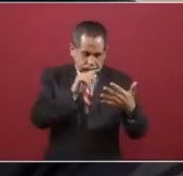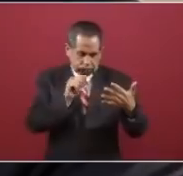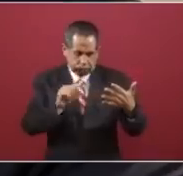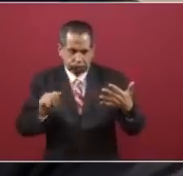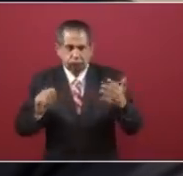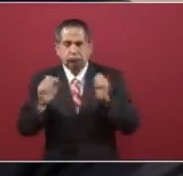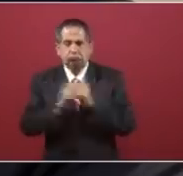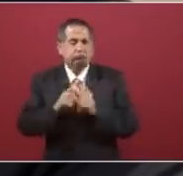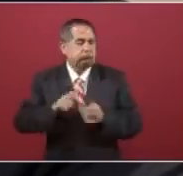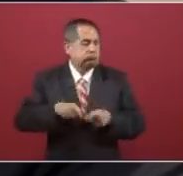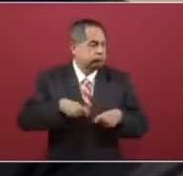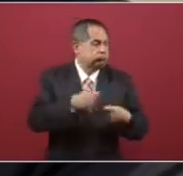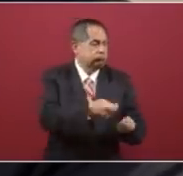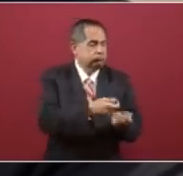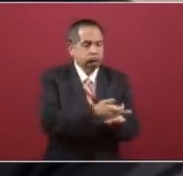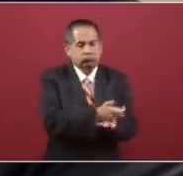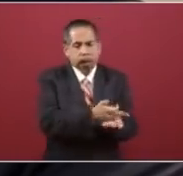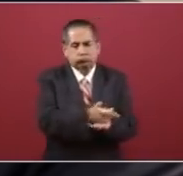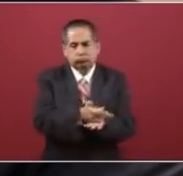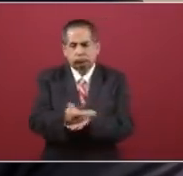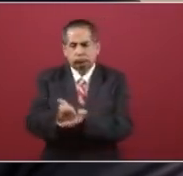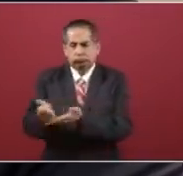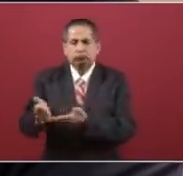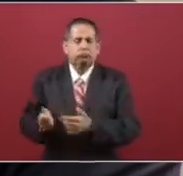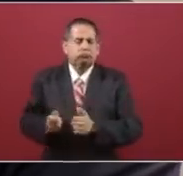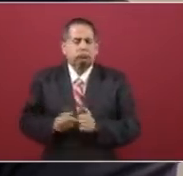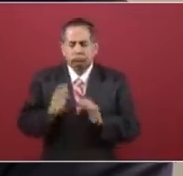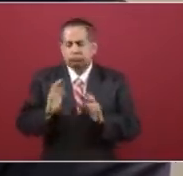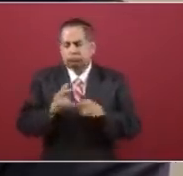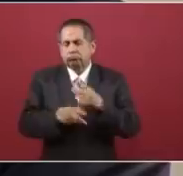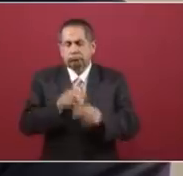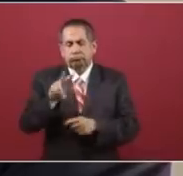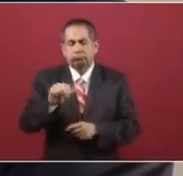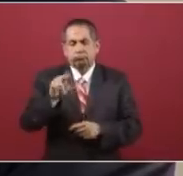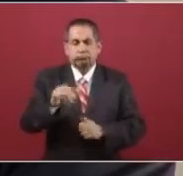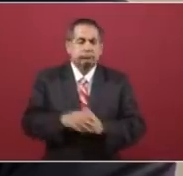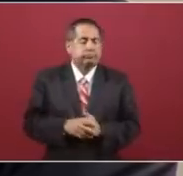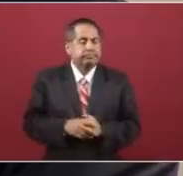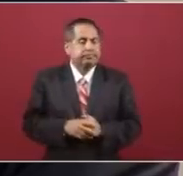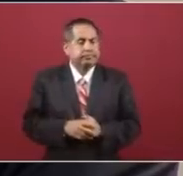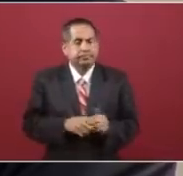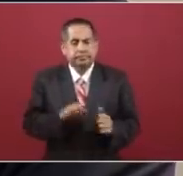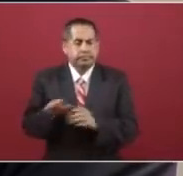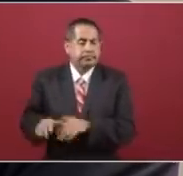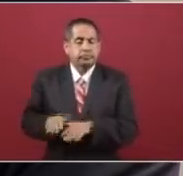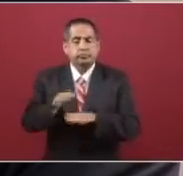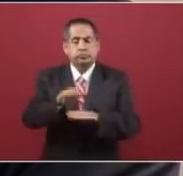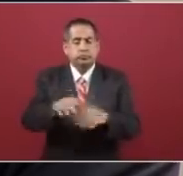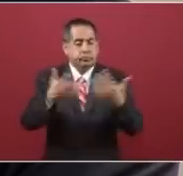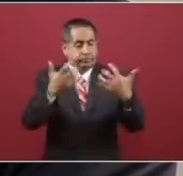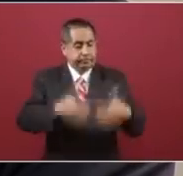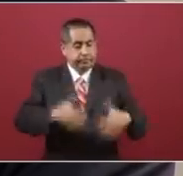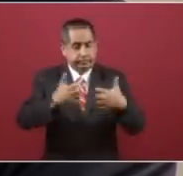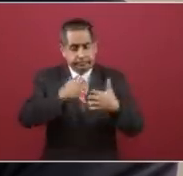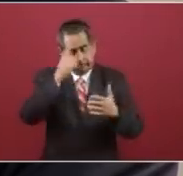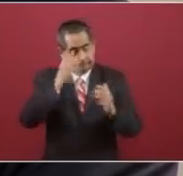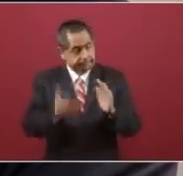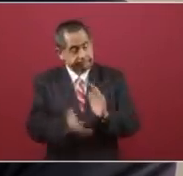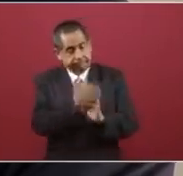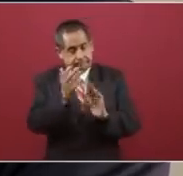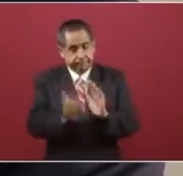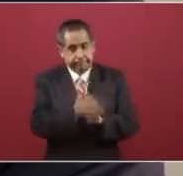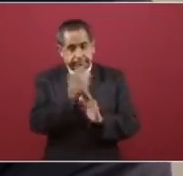recibiendo su apoyo. Entonces, en eso vamos. Acerca de las empresas para la construcción